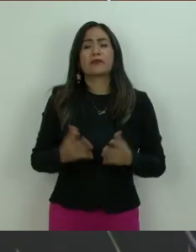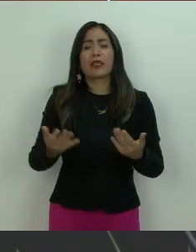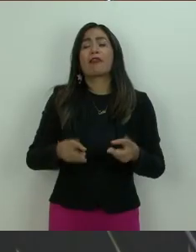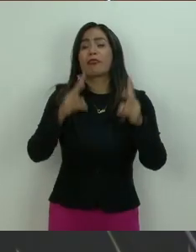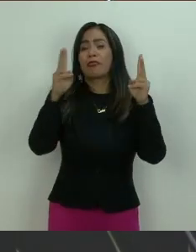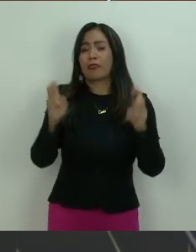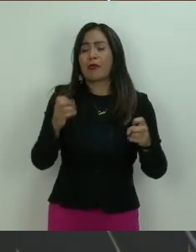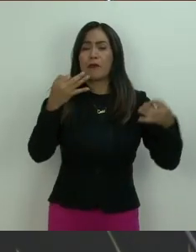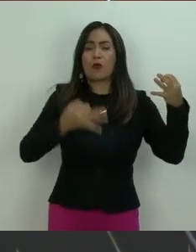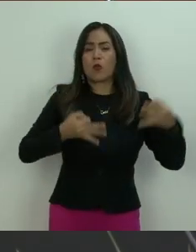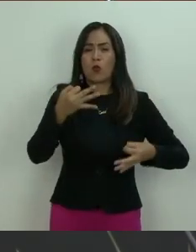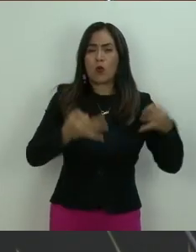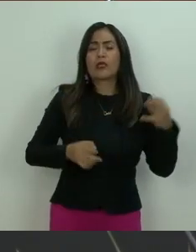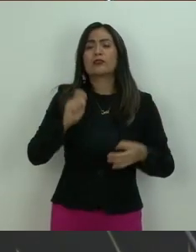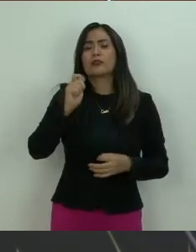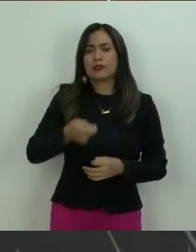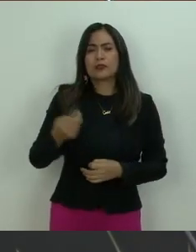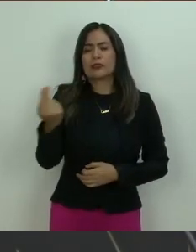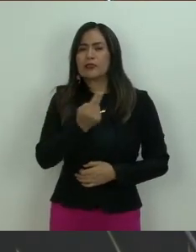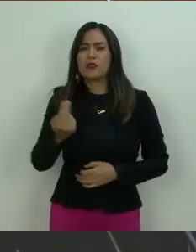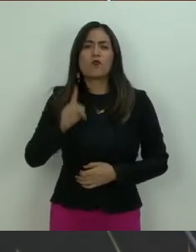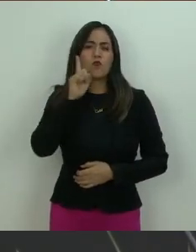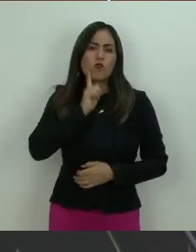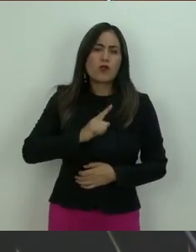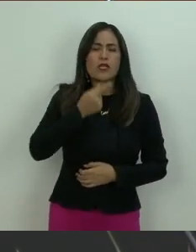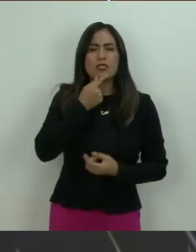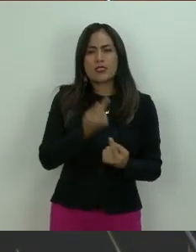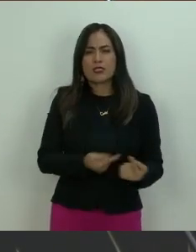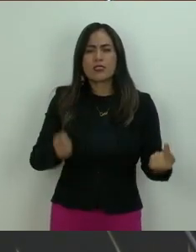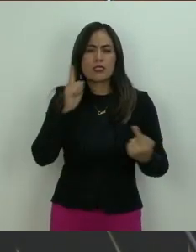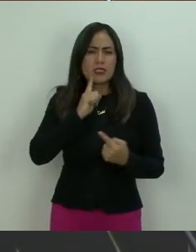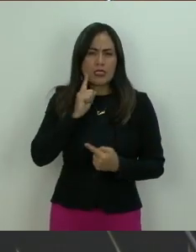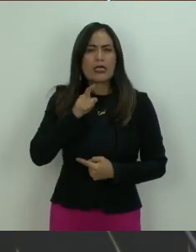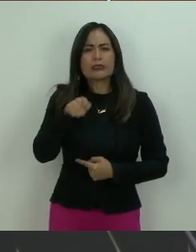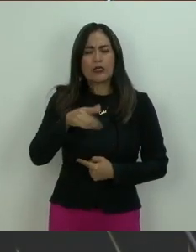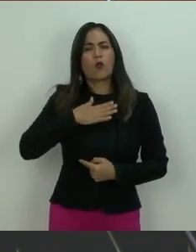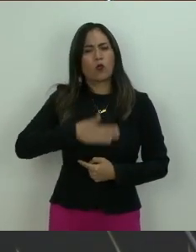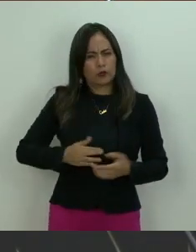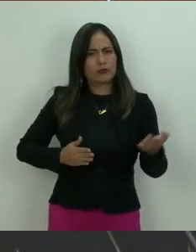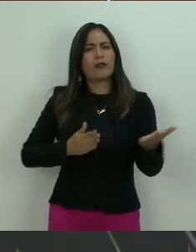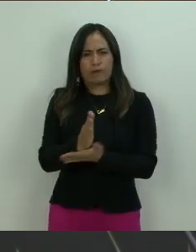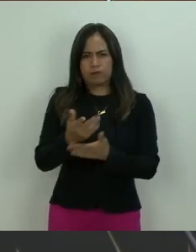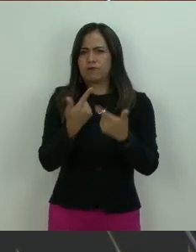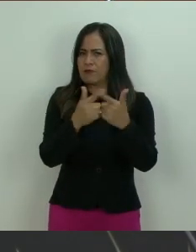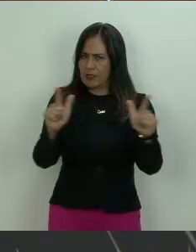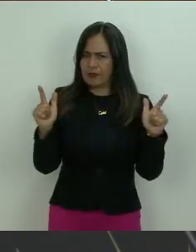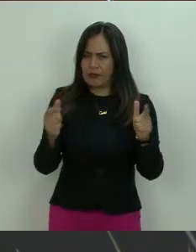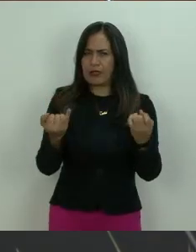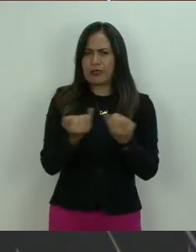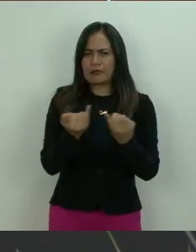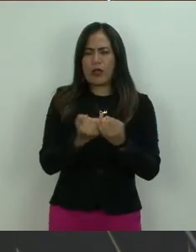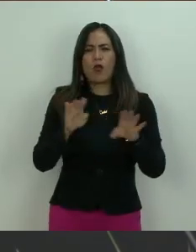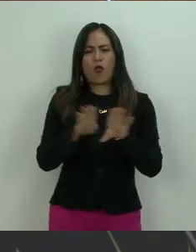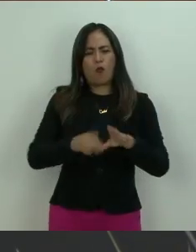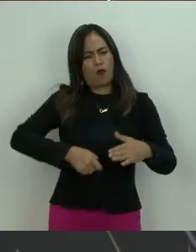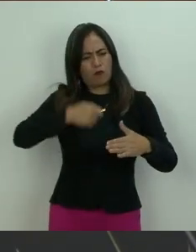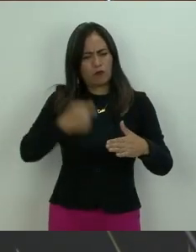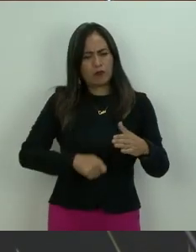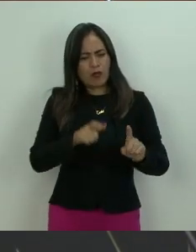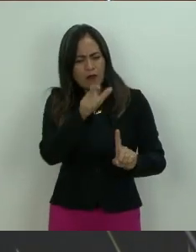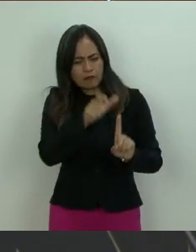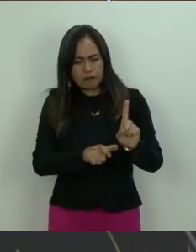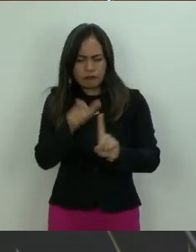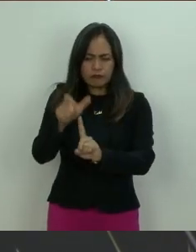jurisdiccional es crucial procurar que niñas y mujeres indígenas tengan pleno acceso a la justicia y que ésta se imparta tomando en cuenta sus condiciones